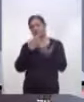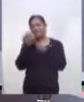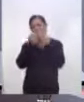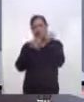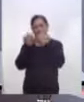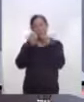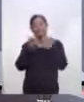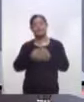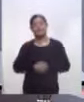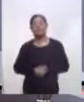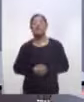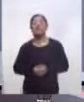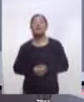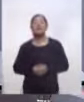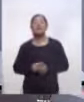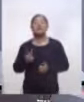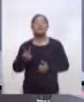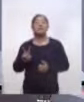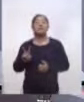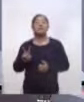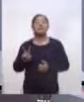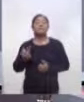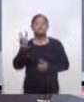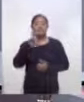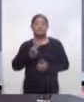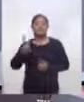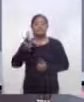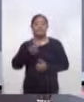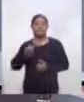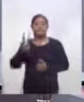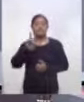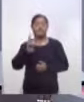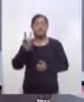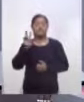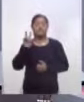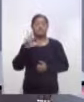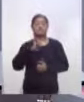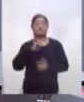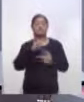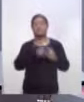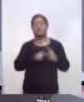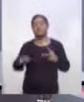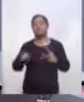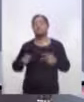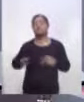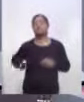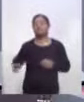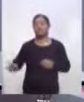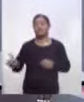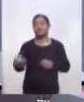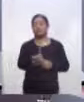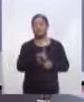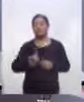Este viernes inició la carrera Ruta del Pescado de Moctezuma y 6